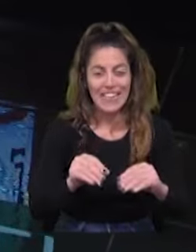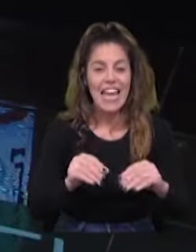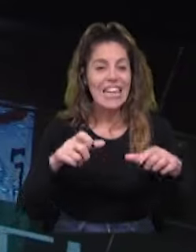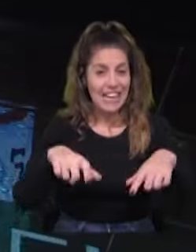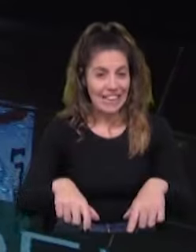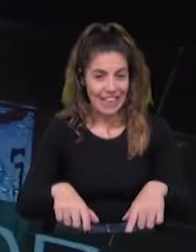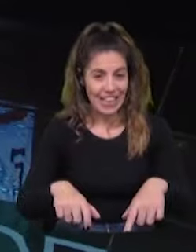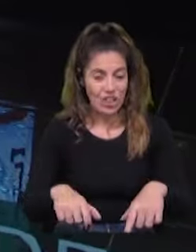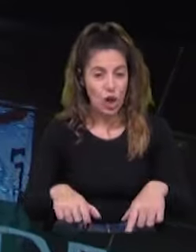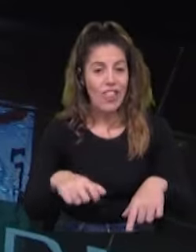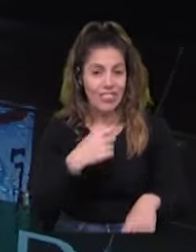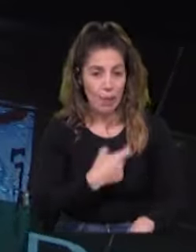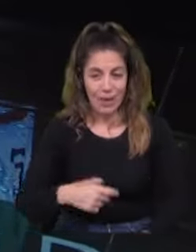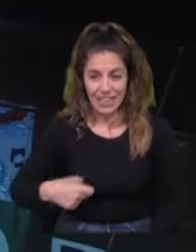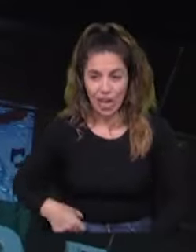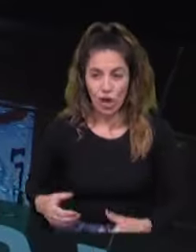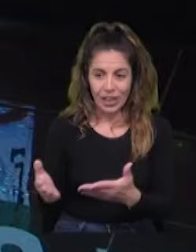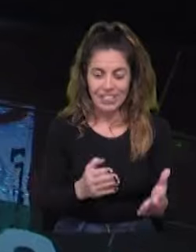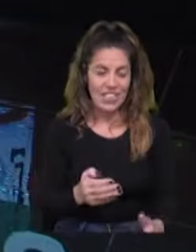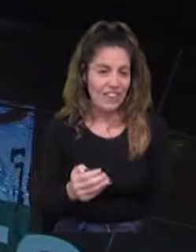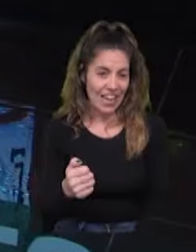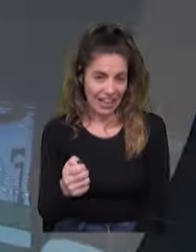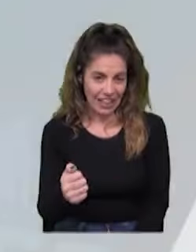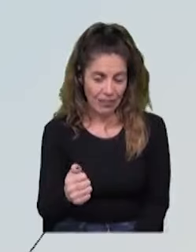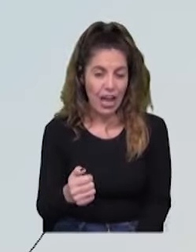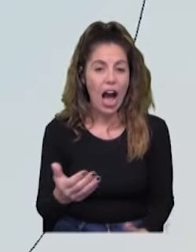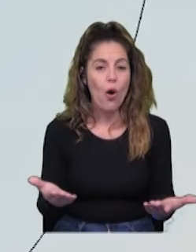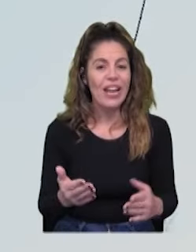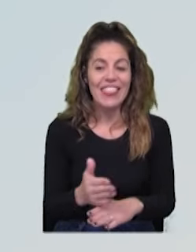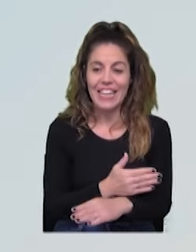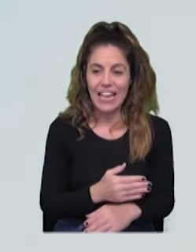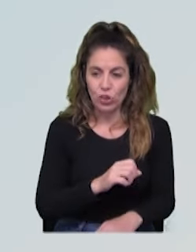riverplate pero vamos a ver un adelanto del show de goles de la